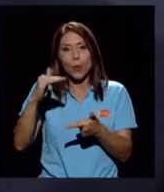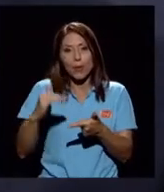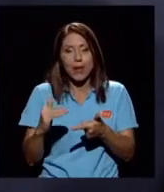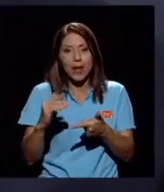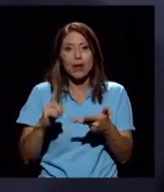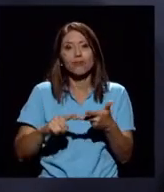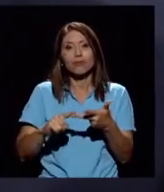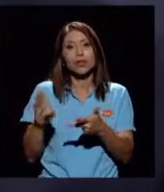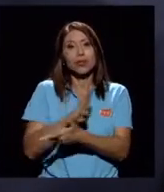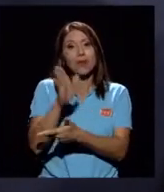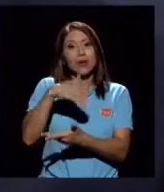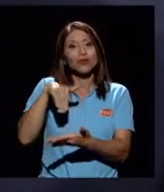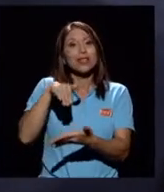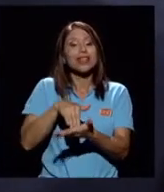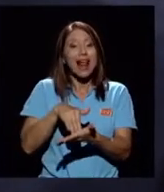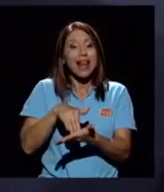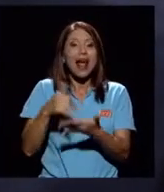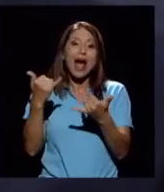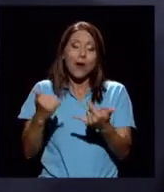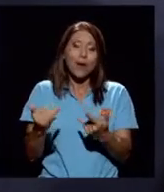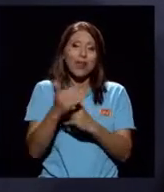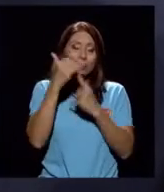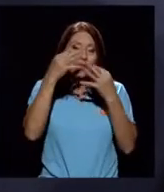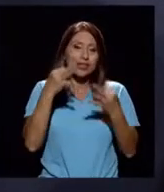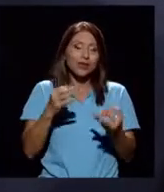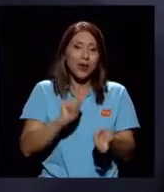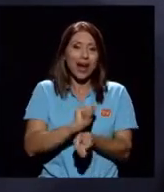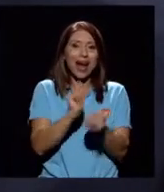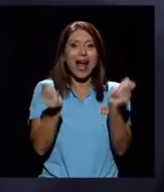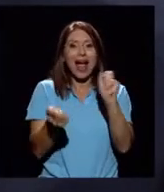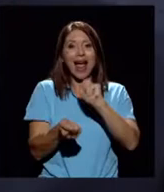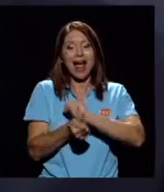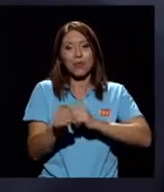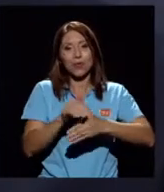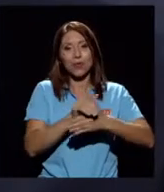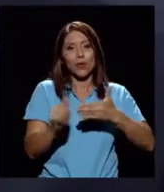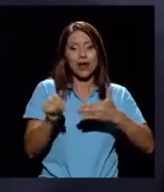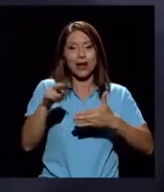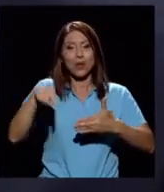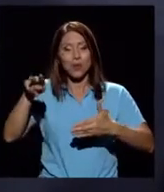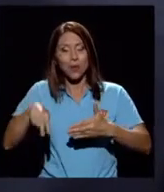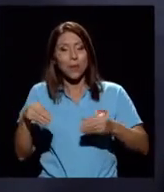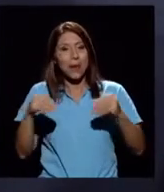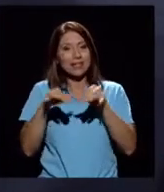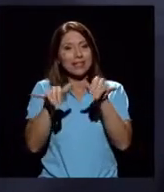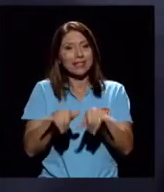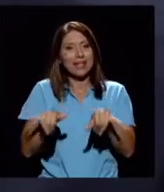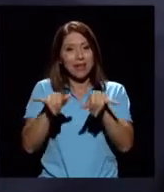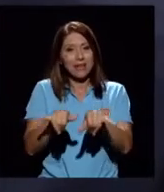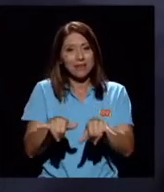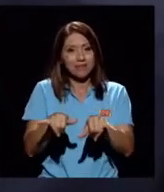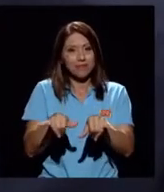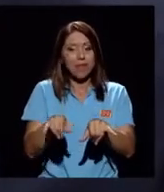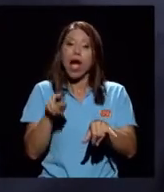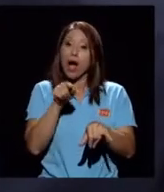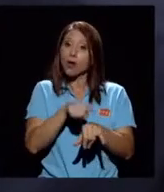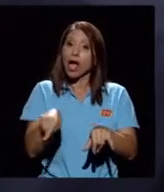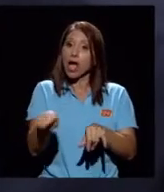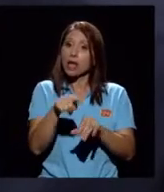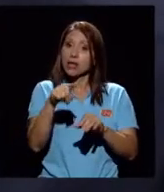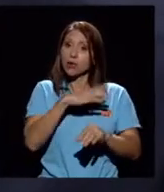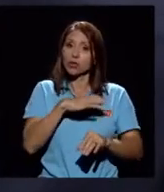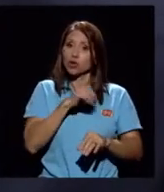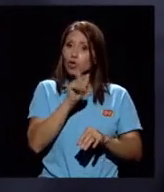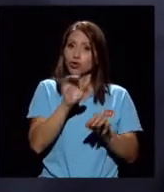relativamente estable aunque las circunstancias no eran para ello en el año 2014 el banco